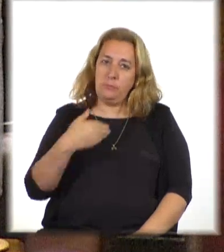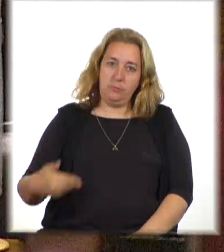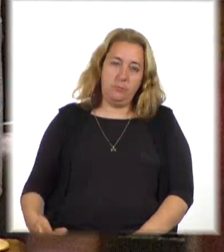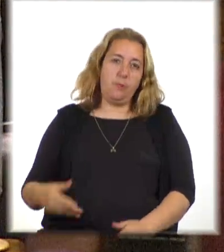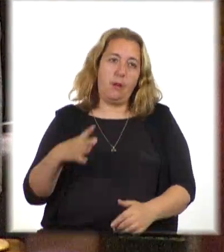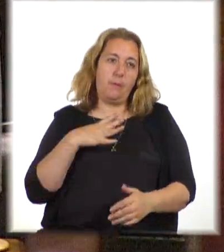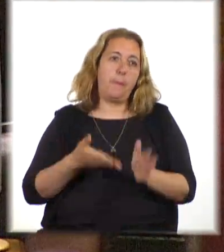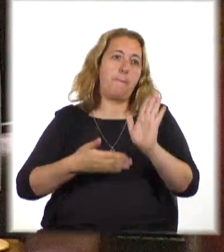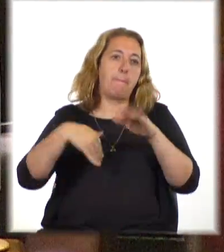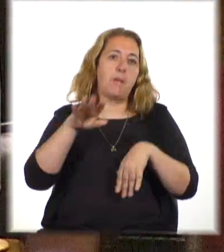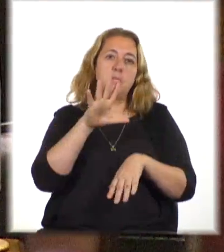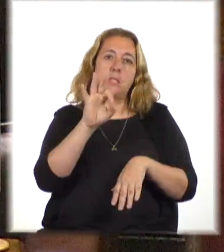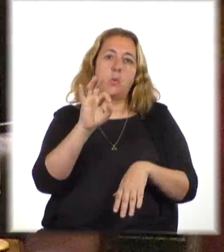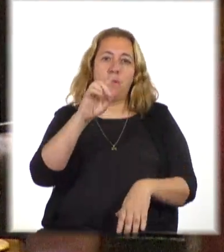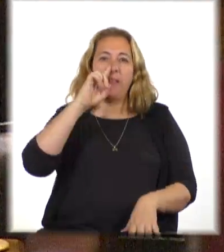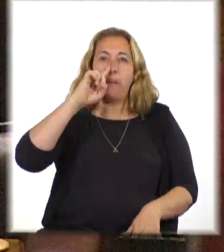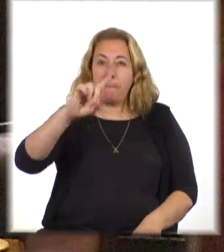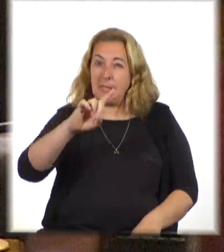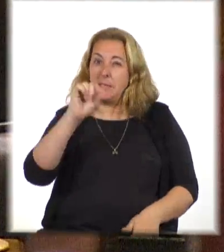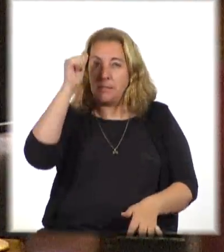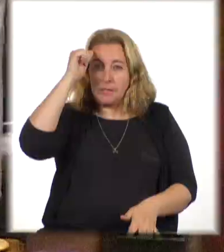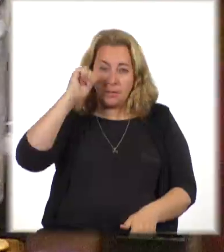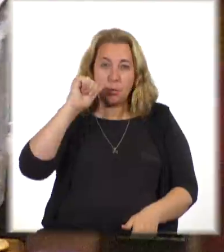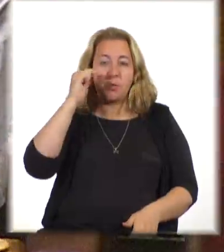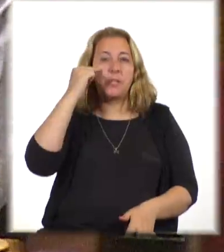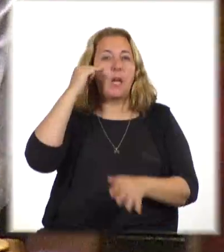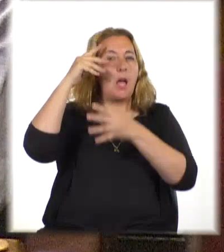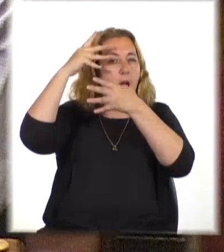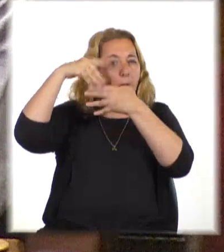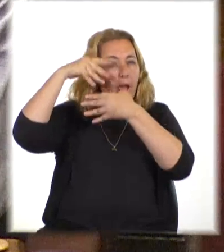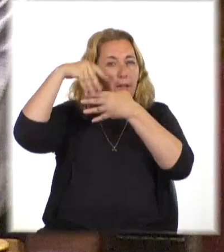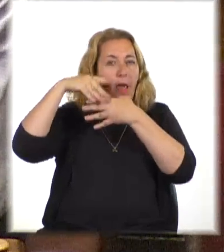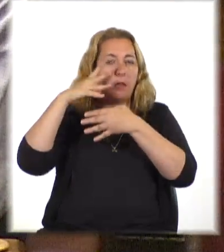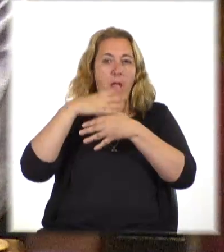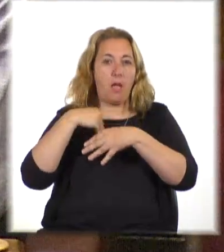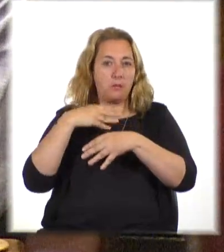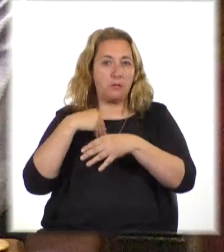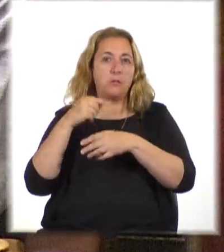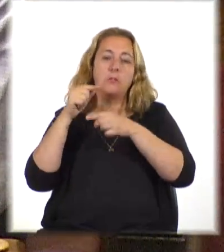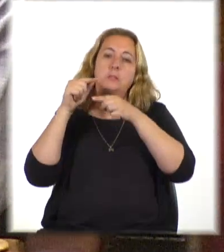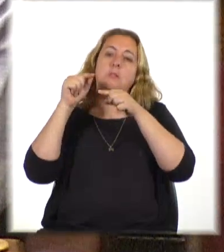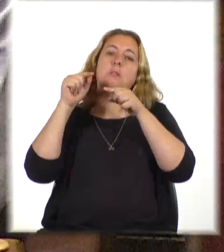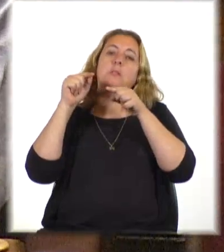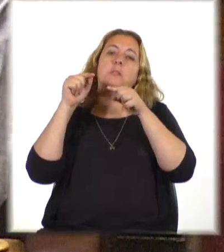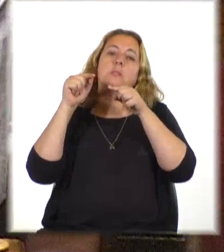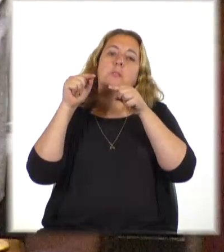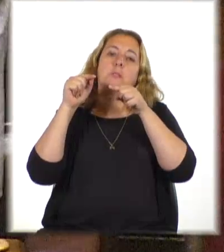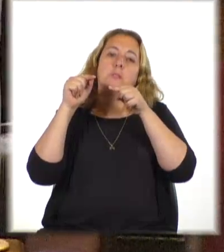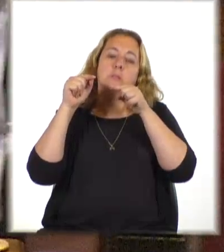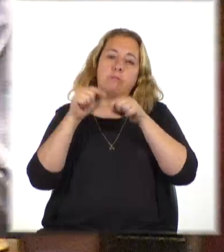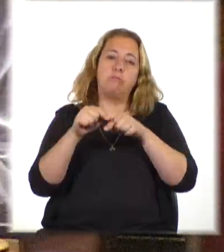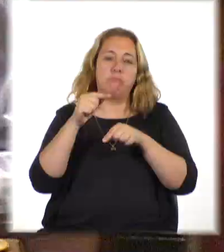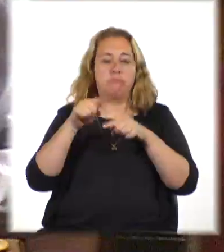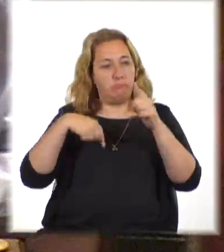50.000 cirugías de cataratas realizadas por los médicos cubanos seguimos un señor